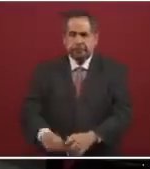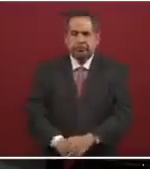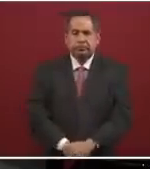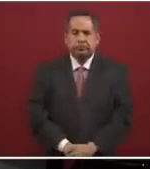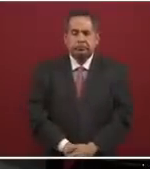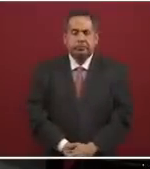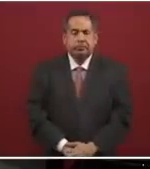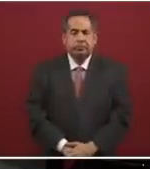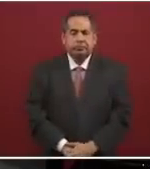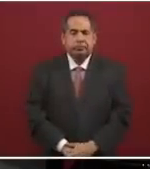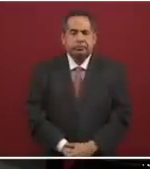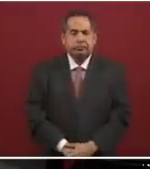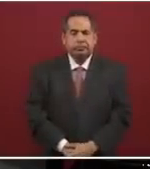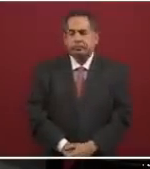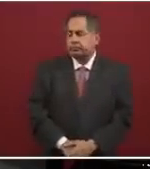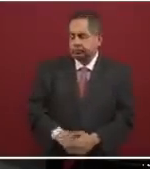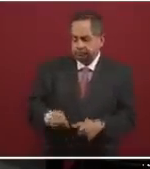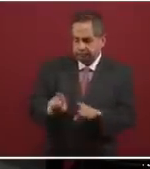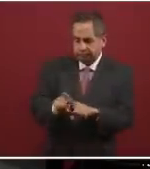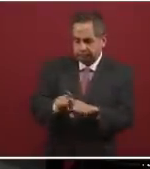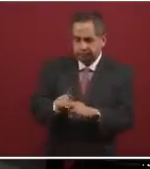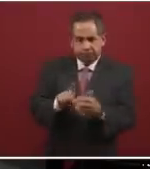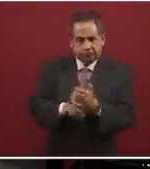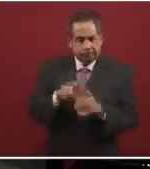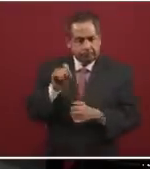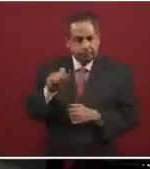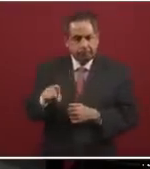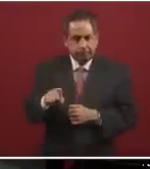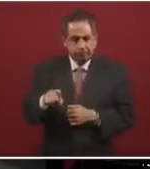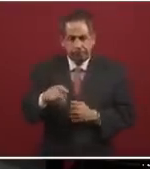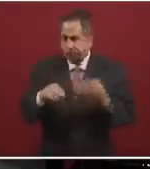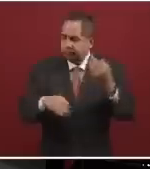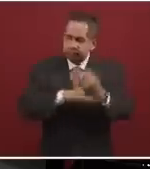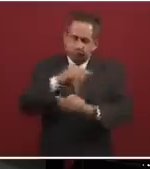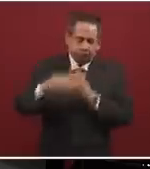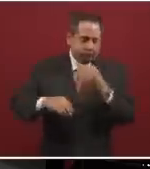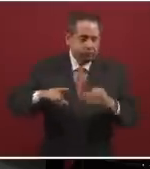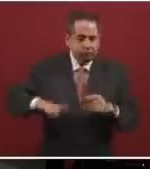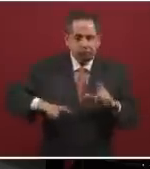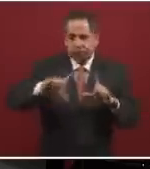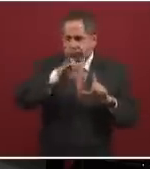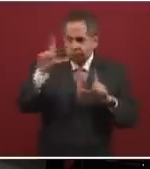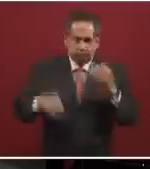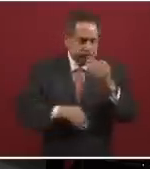lo mismo en el caso, en todo el gobierno.